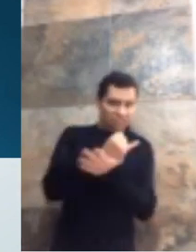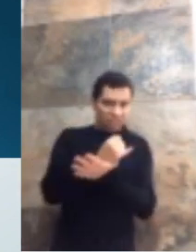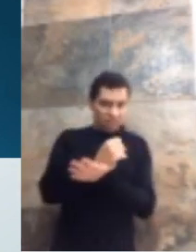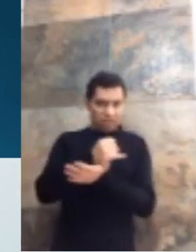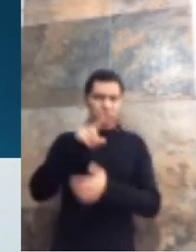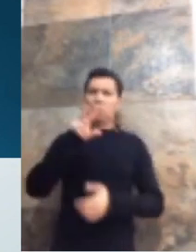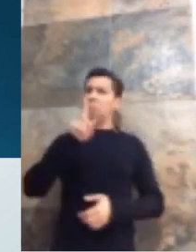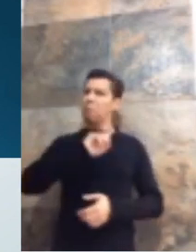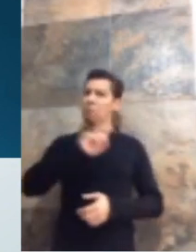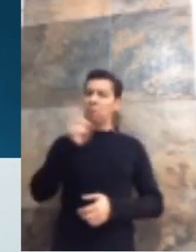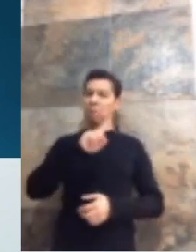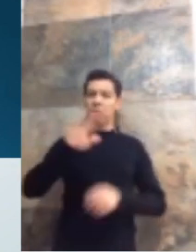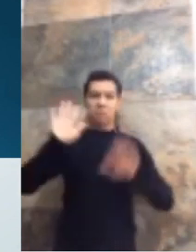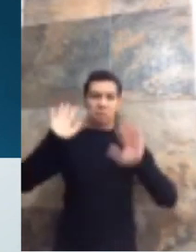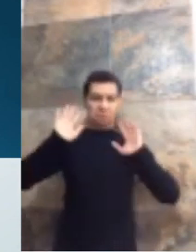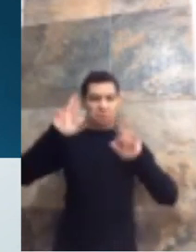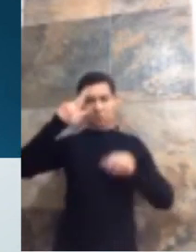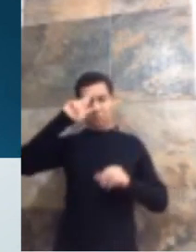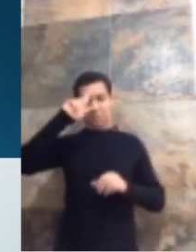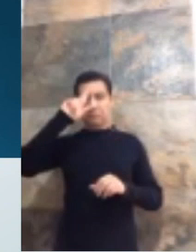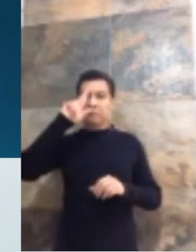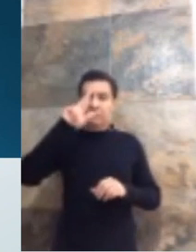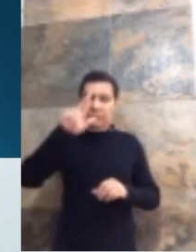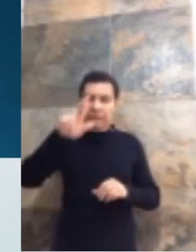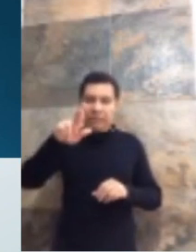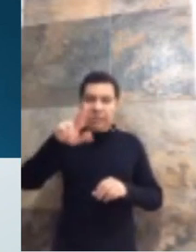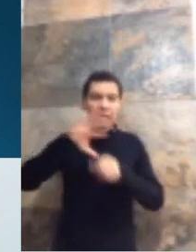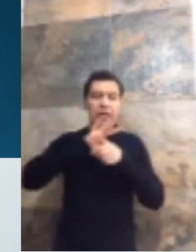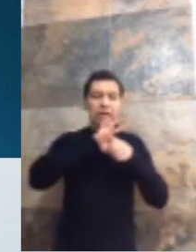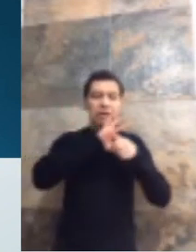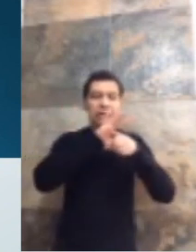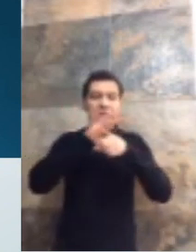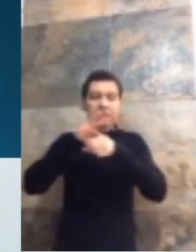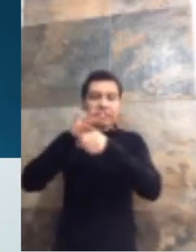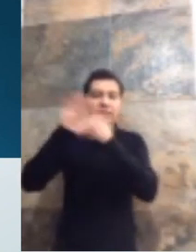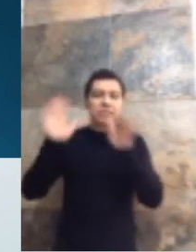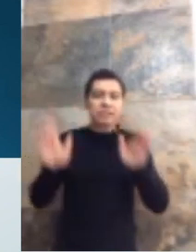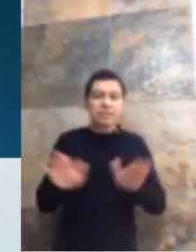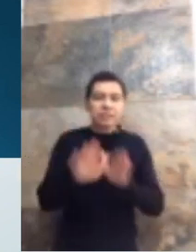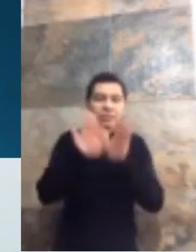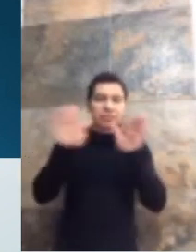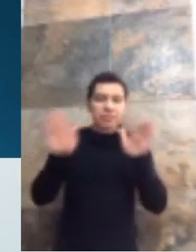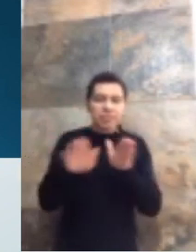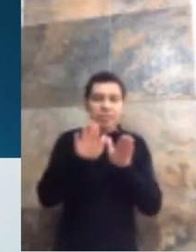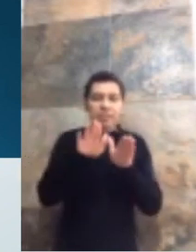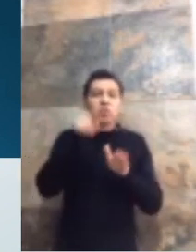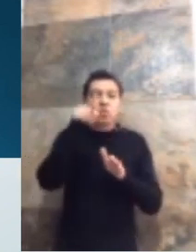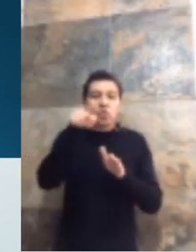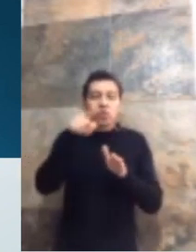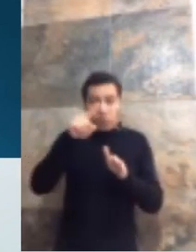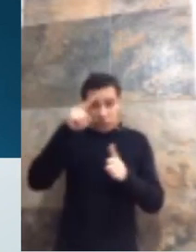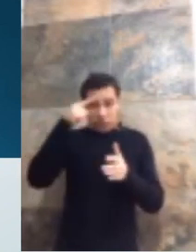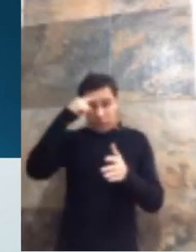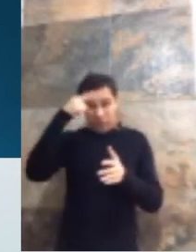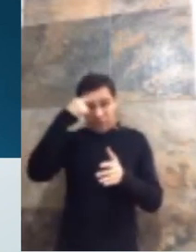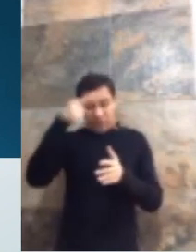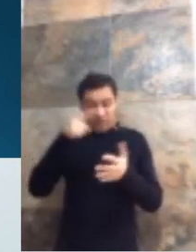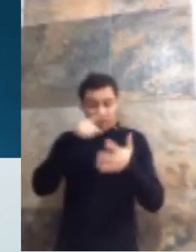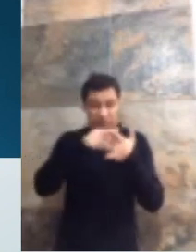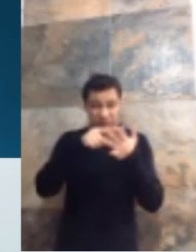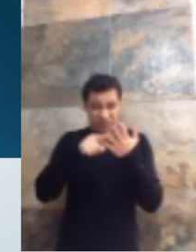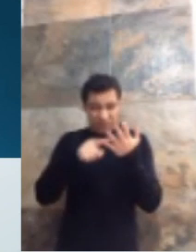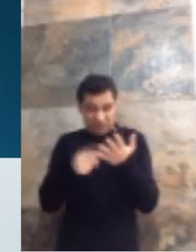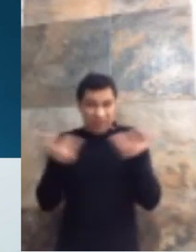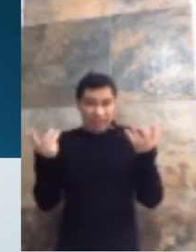por nadie. Si lo que hacen es fomentan que puedan tomarlas las personas, pero quien sabe lo que le está